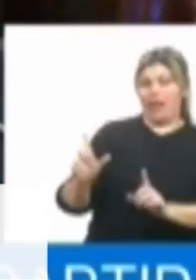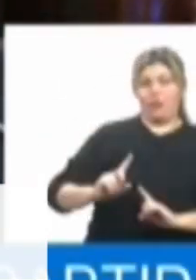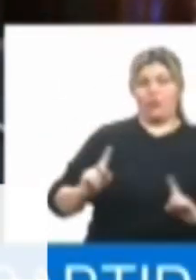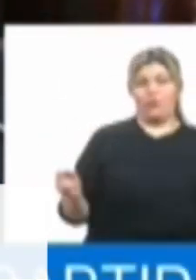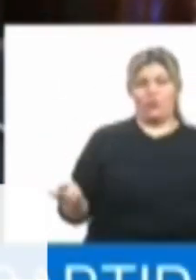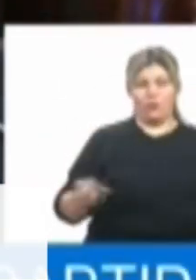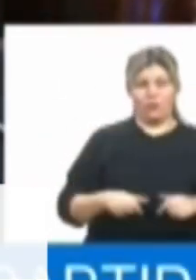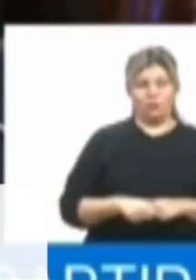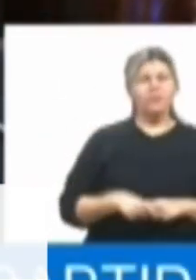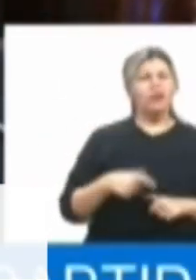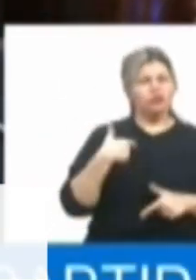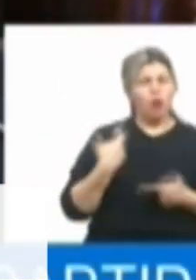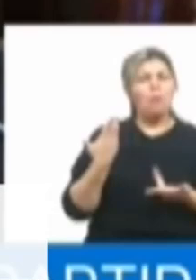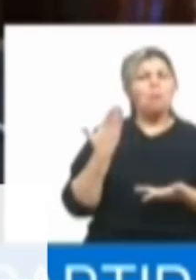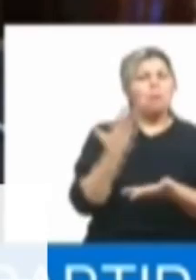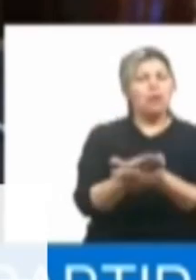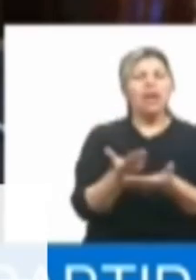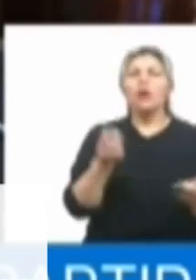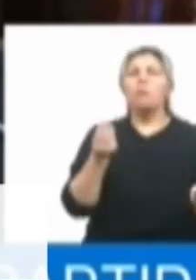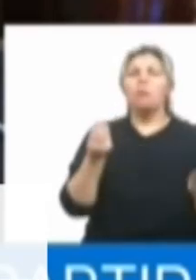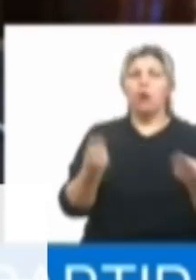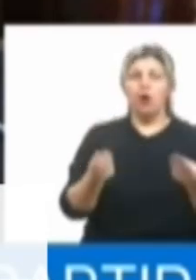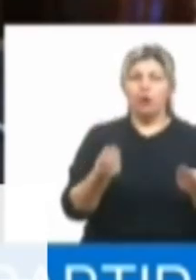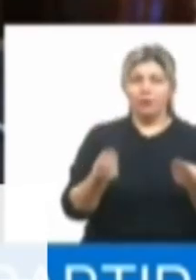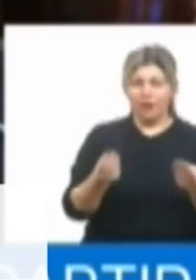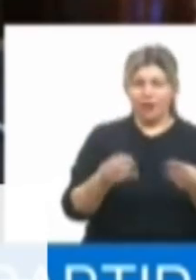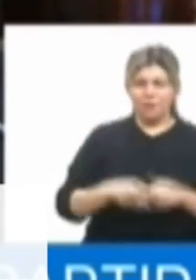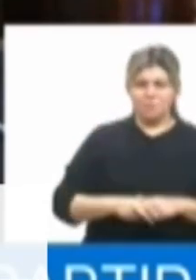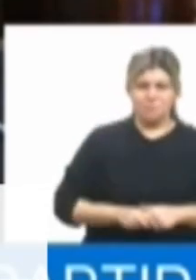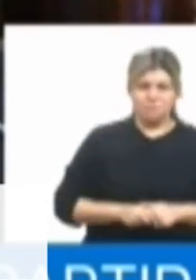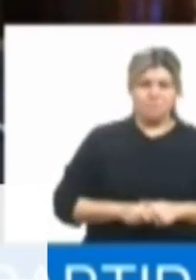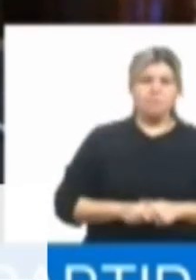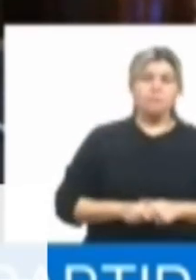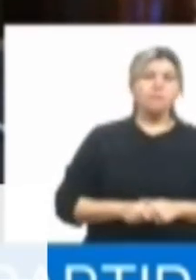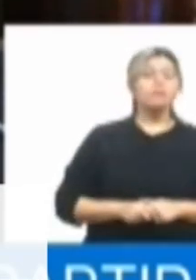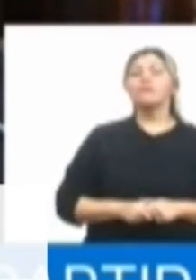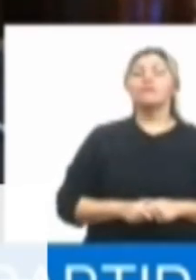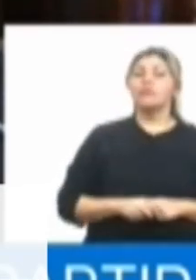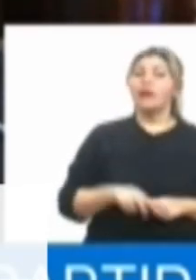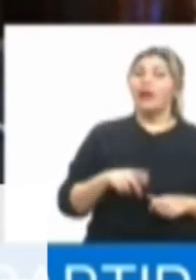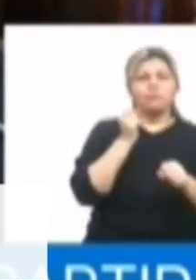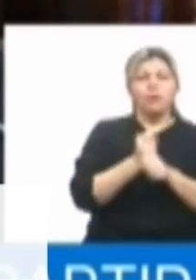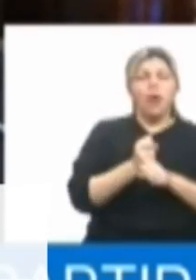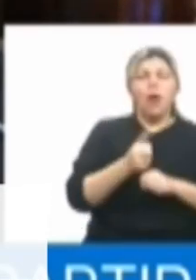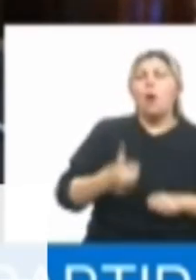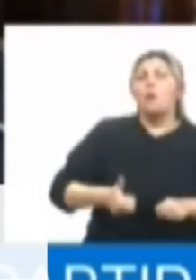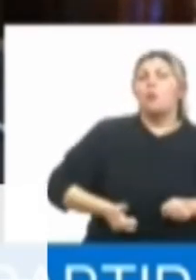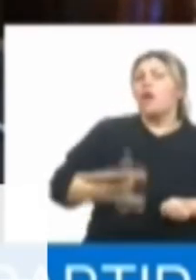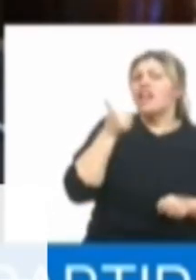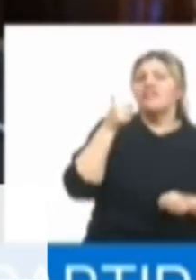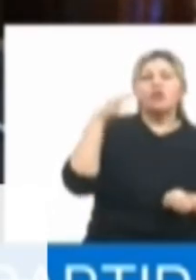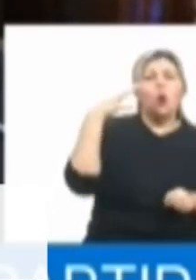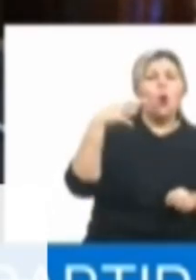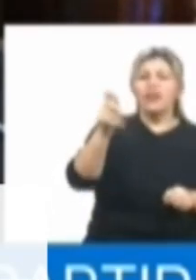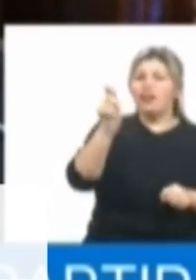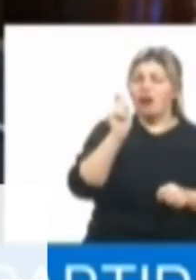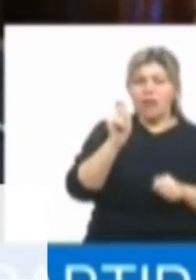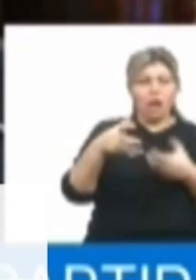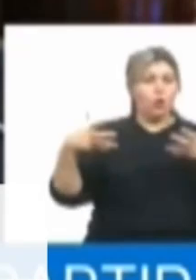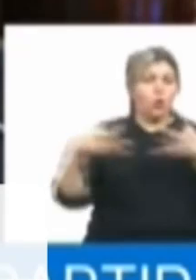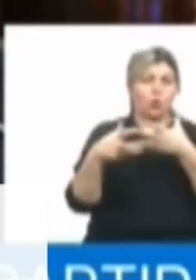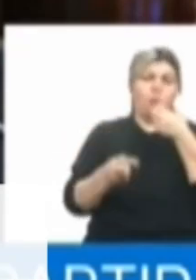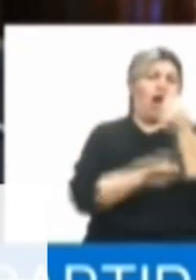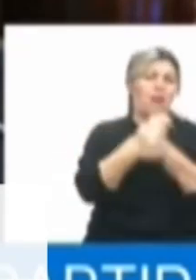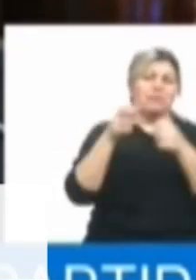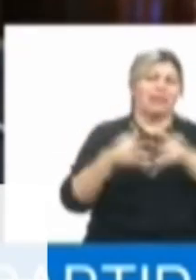en cuenta que si hay algo que ha hecho Milei en estos 6 meses es seguir apostando fuerte, digamos? Con lo cual, esta herramienta de facultades